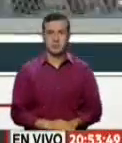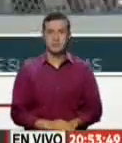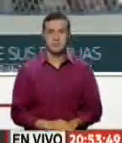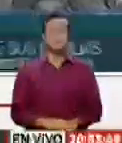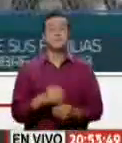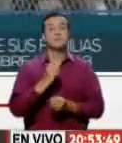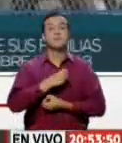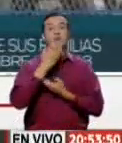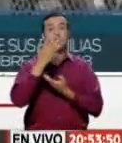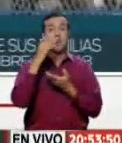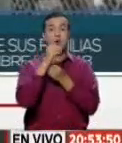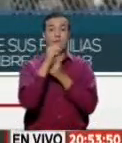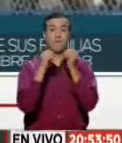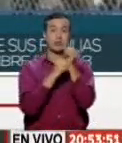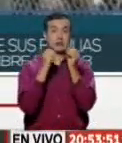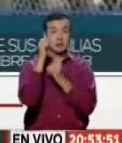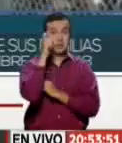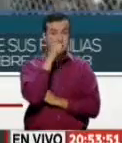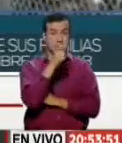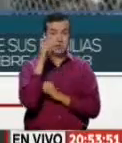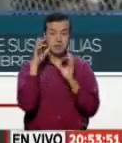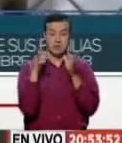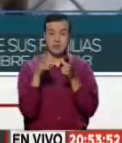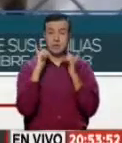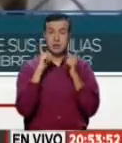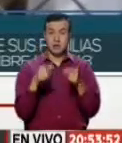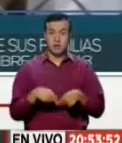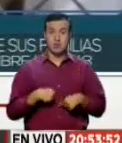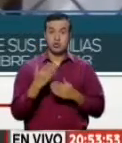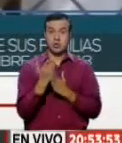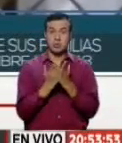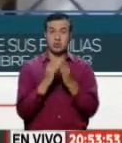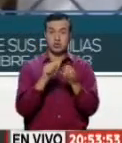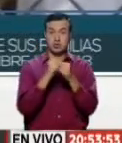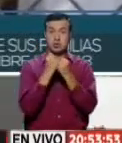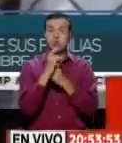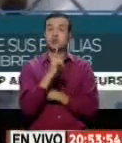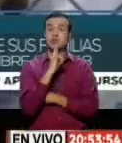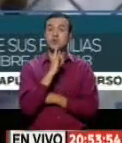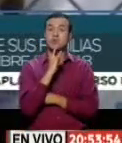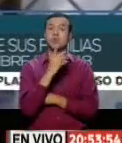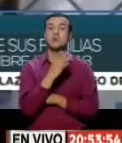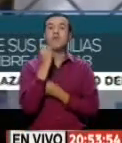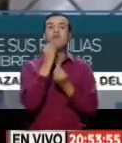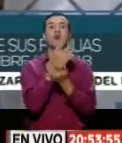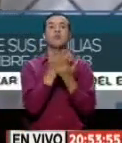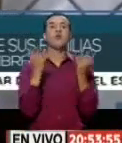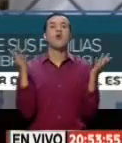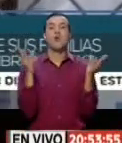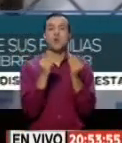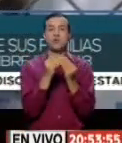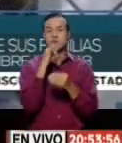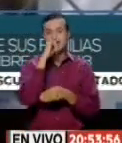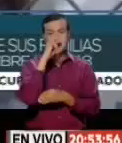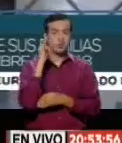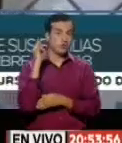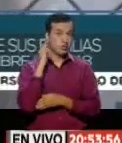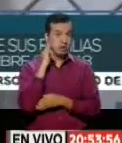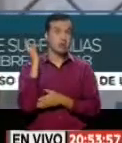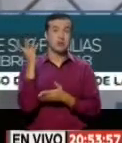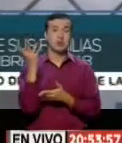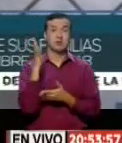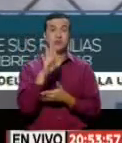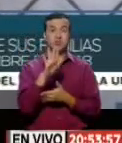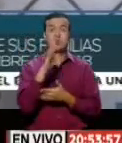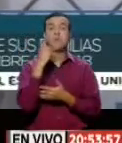Un informe de la Oficina del Inspector General del Departamento de Salud y Servicios Sociales estadounidense reveló que el número total de niños que fueron separados